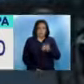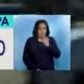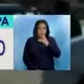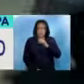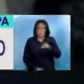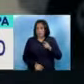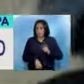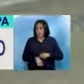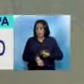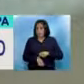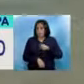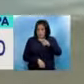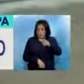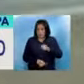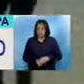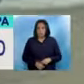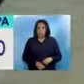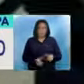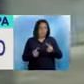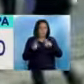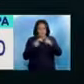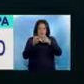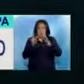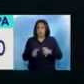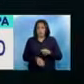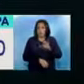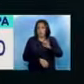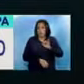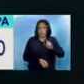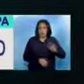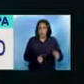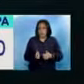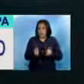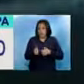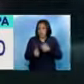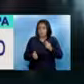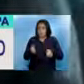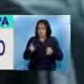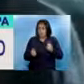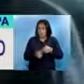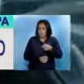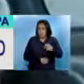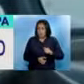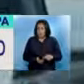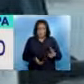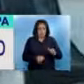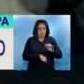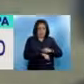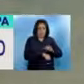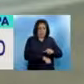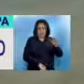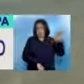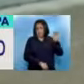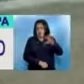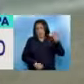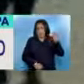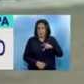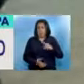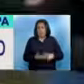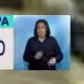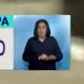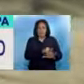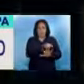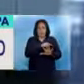Son los precisos momentos en los que inspectores de la Sutran son perseguidos por un vehículo desde el que eran atacados con piedras para recuperar a los